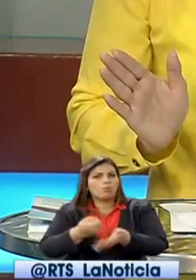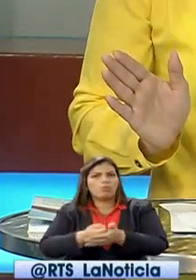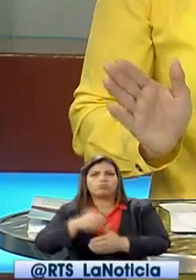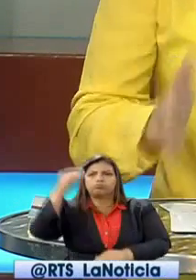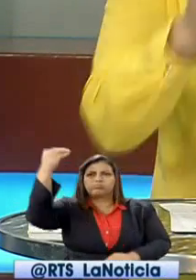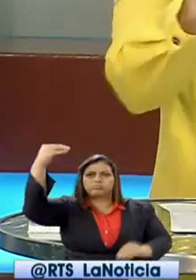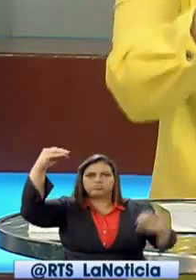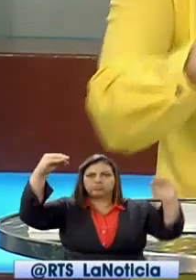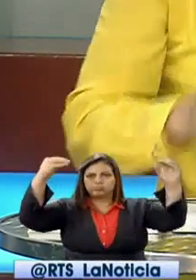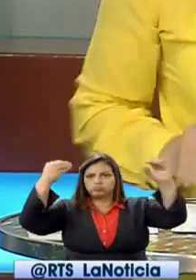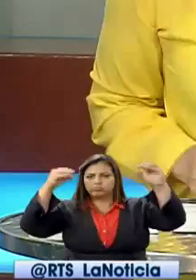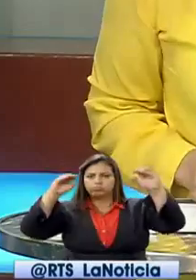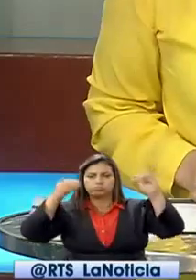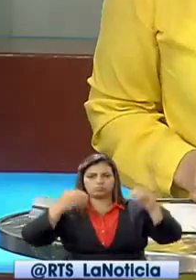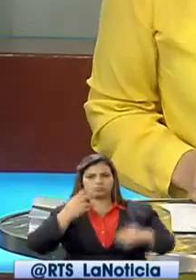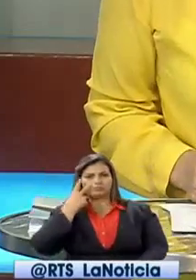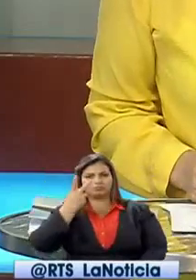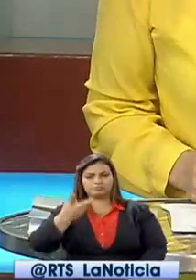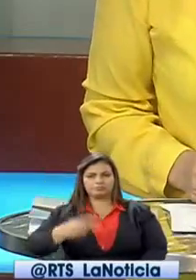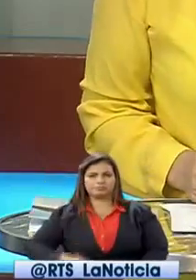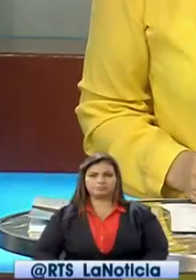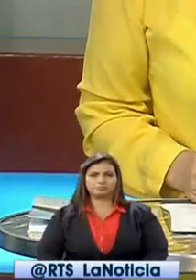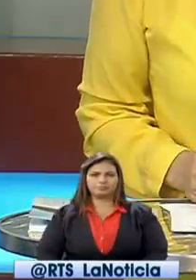ser de otra manera. Veamos.